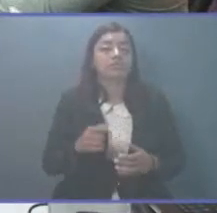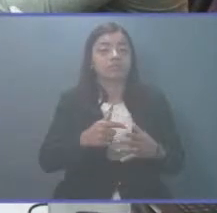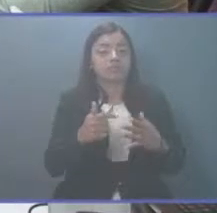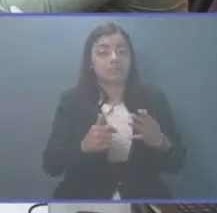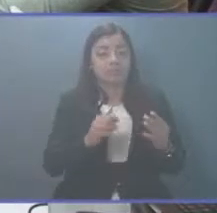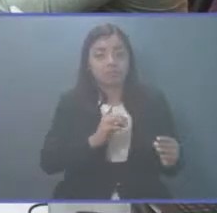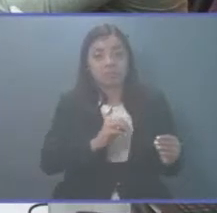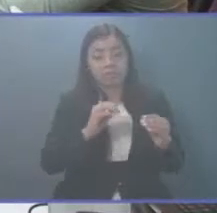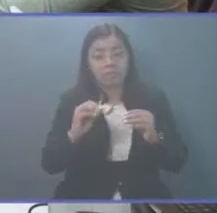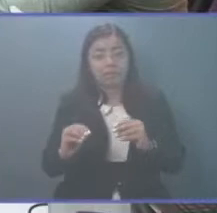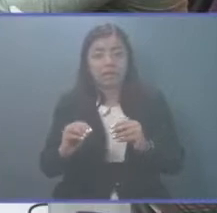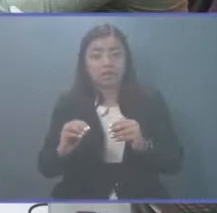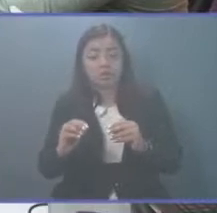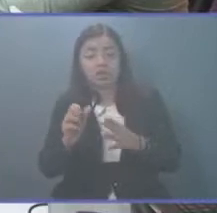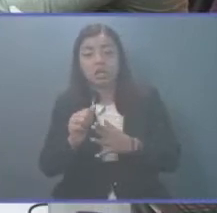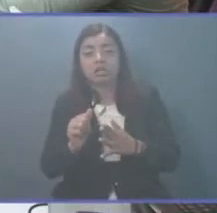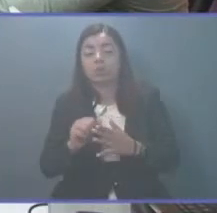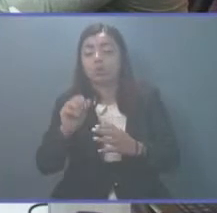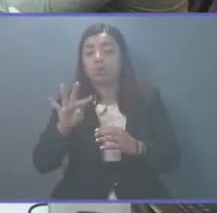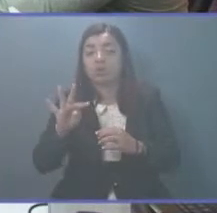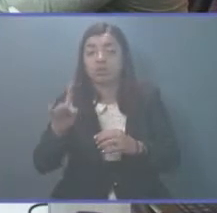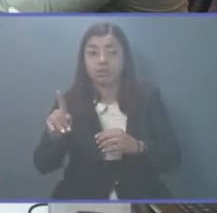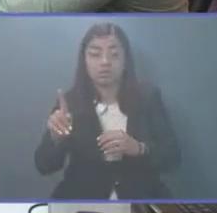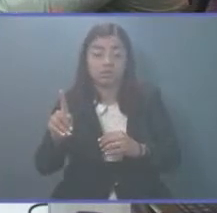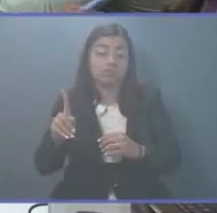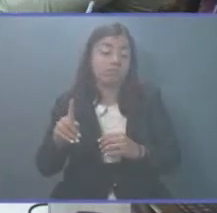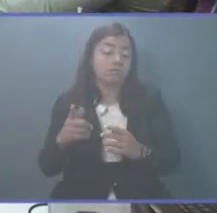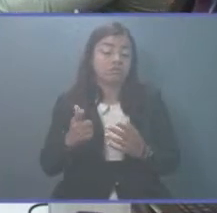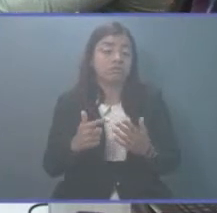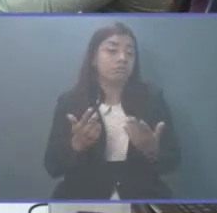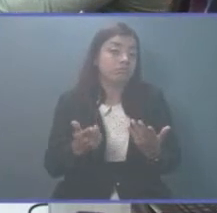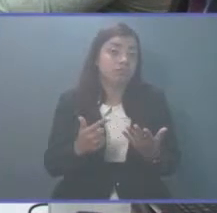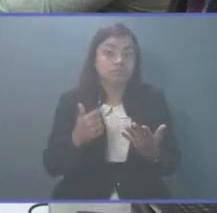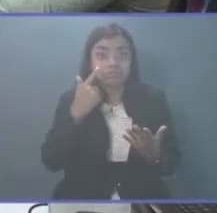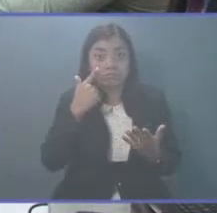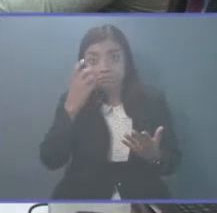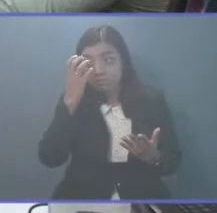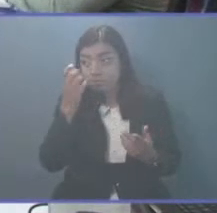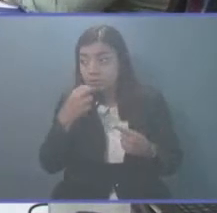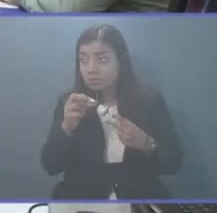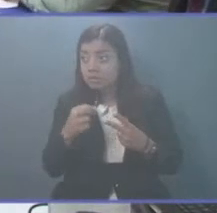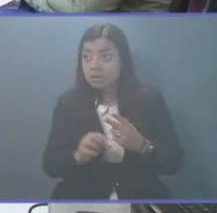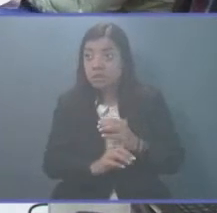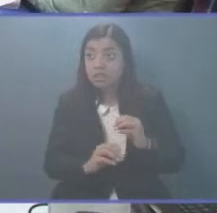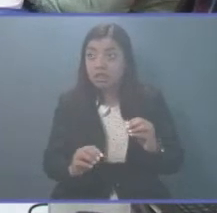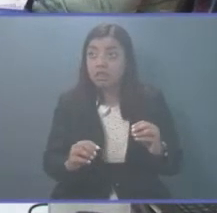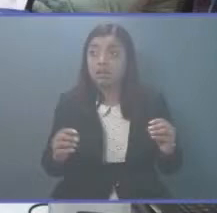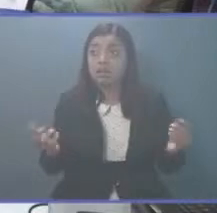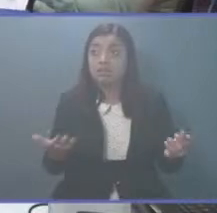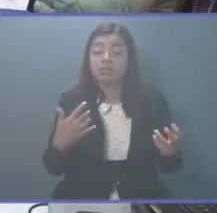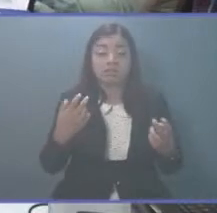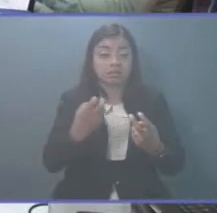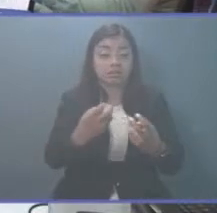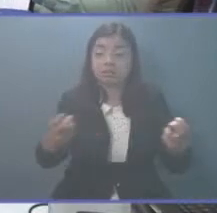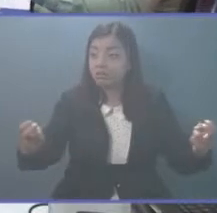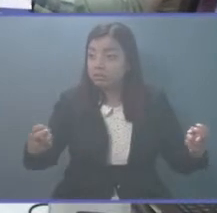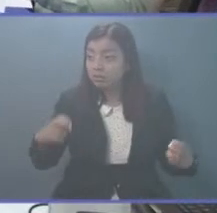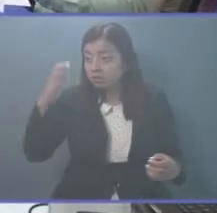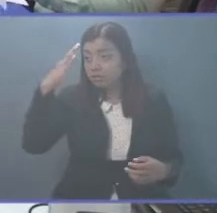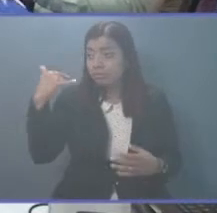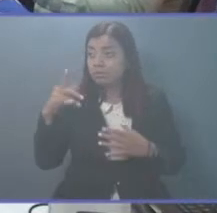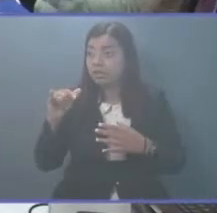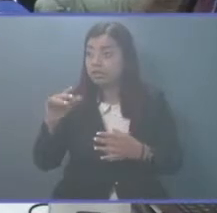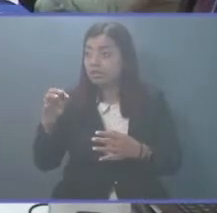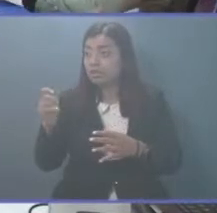Aplicación supletoria, artículo 41. ¿No hay observaciones? Bueno, no sé, ¿tiene algún agregado, sí. Licenciada? Sí.